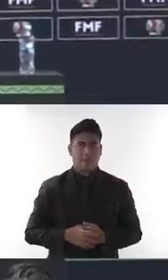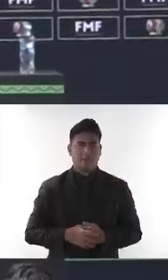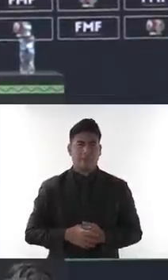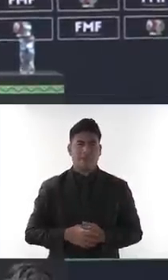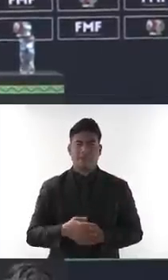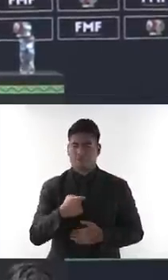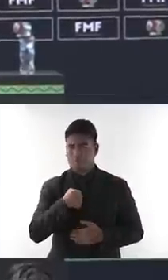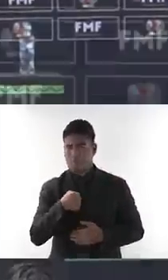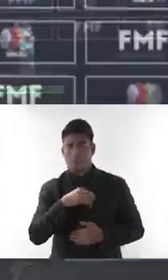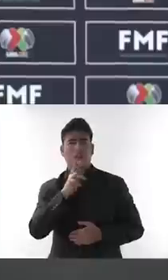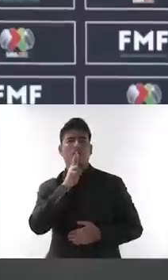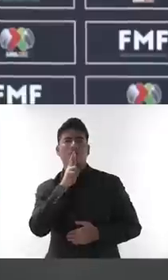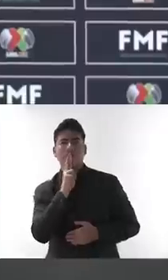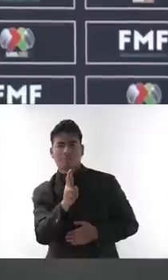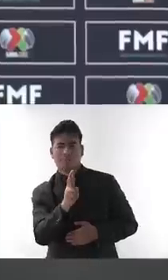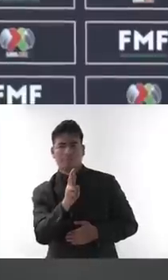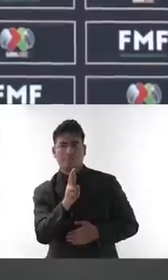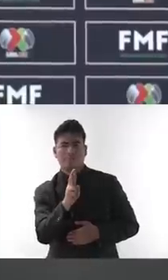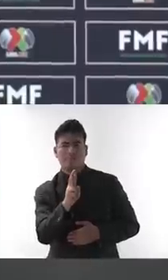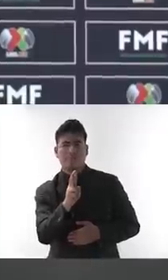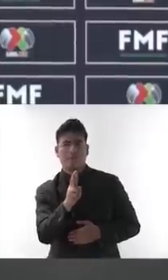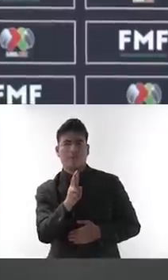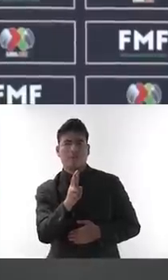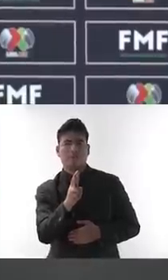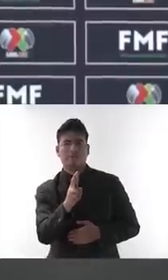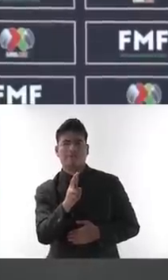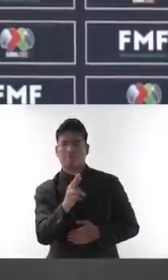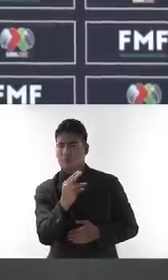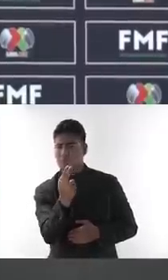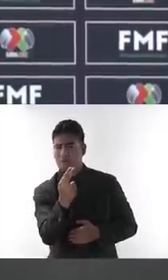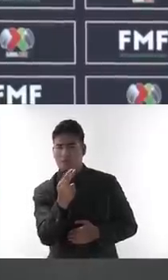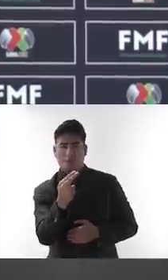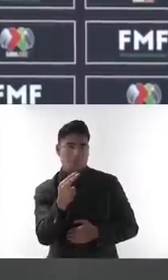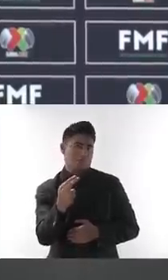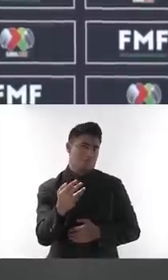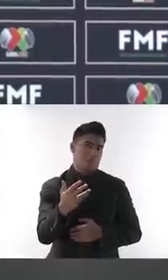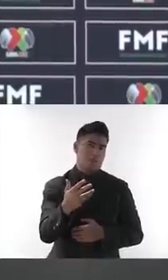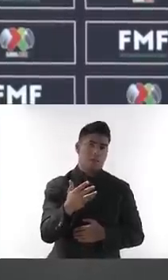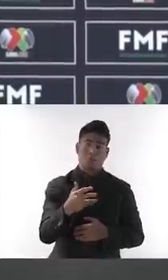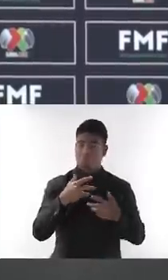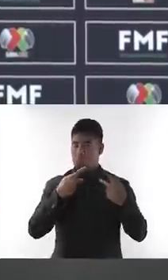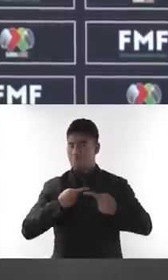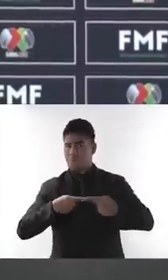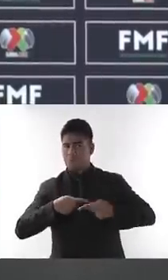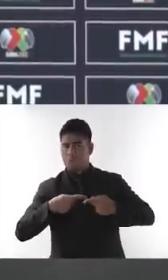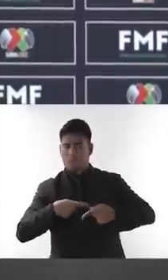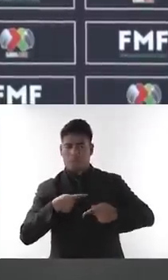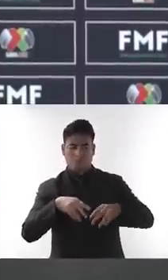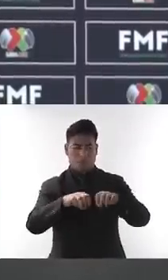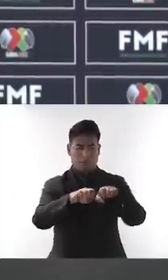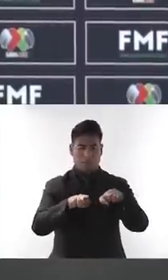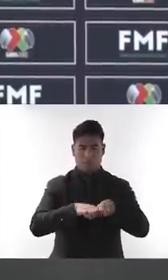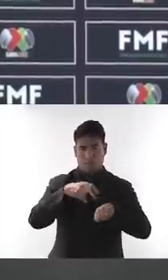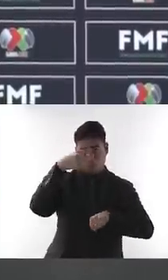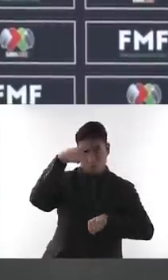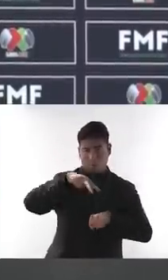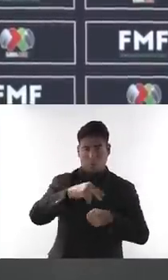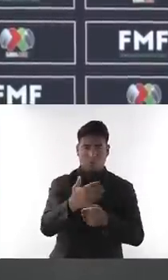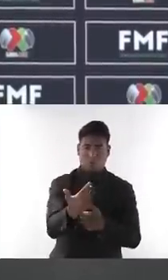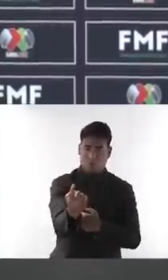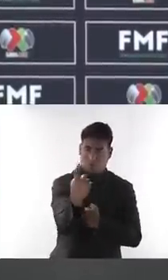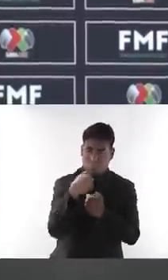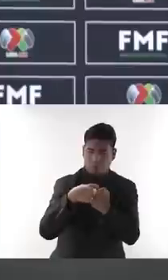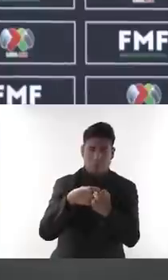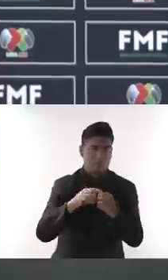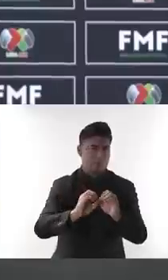Respondo primero la segunda, la posibilidad de jugar en México, desde luego, y eso va a ser en marzo. En marzo